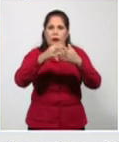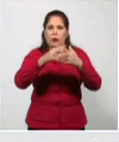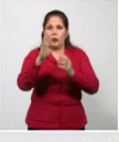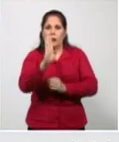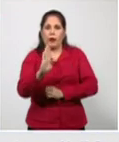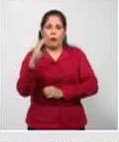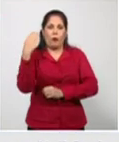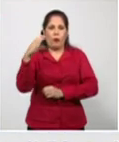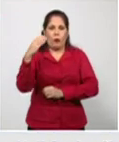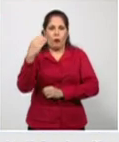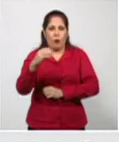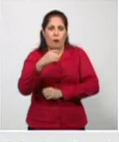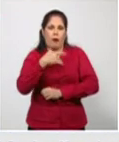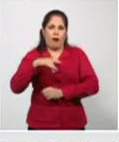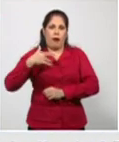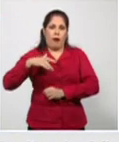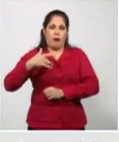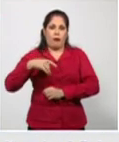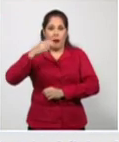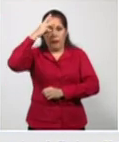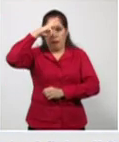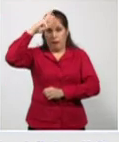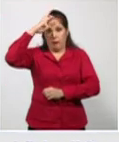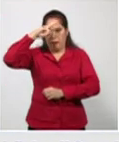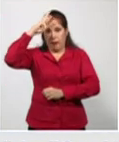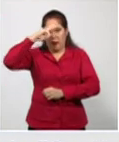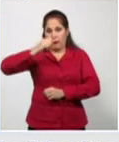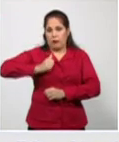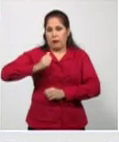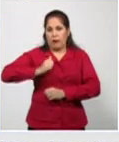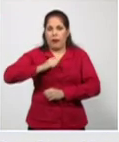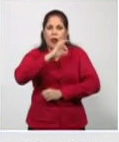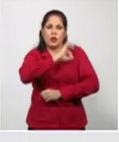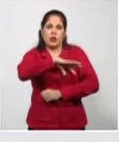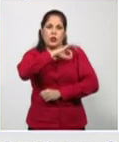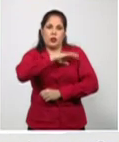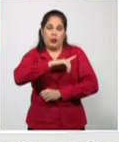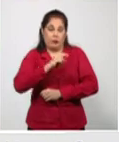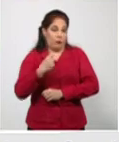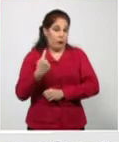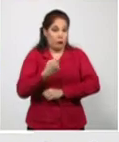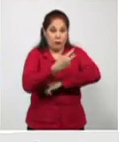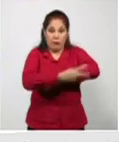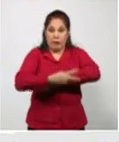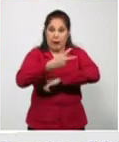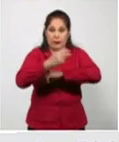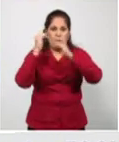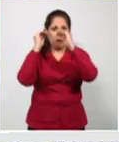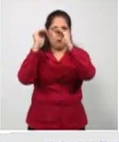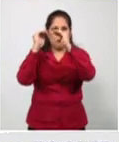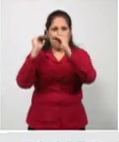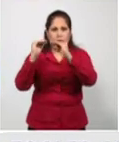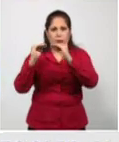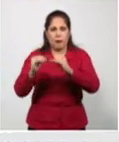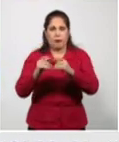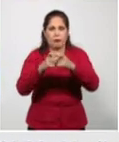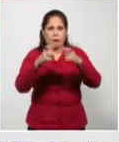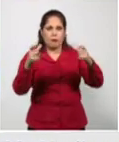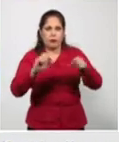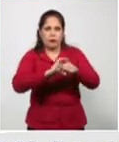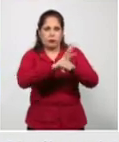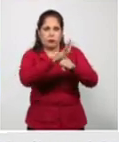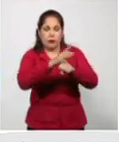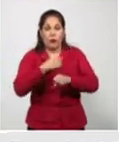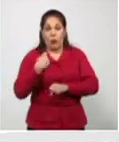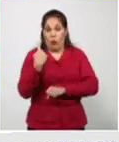Argentina, México y Perú, Canadá y Chile. Este es el comportamiento. Nosotros,